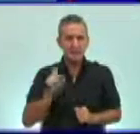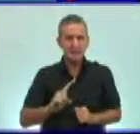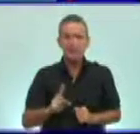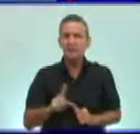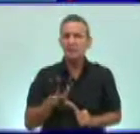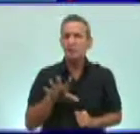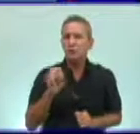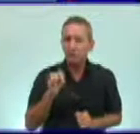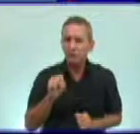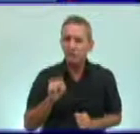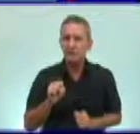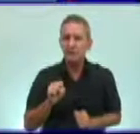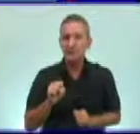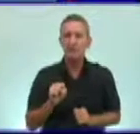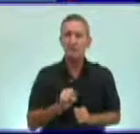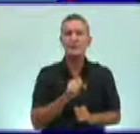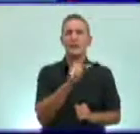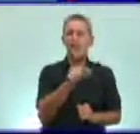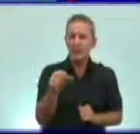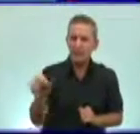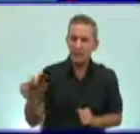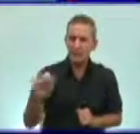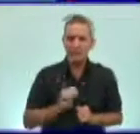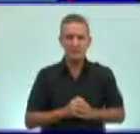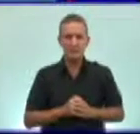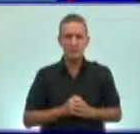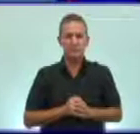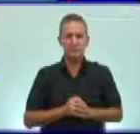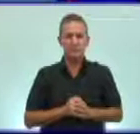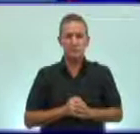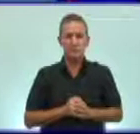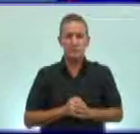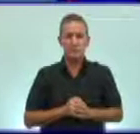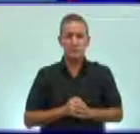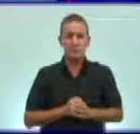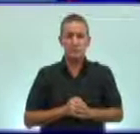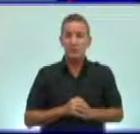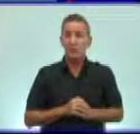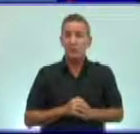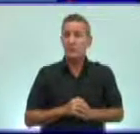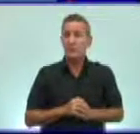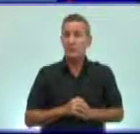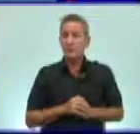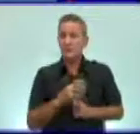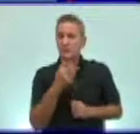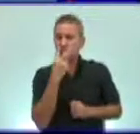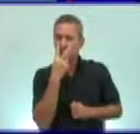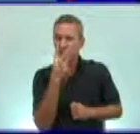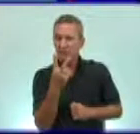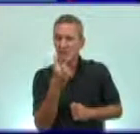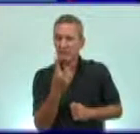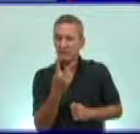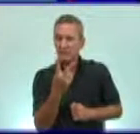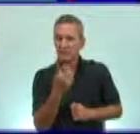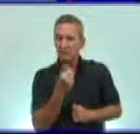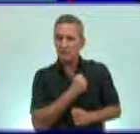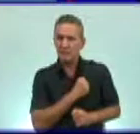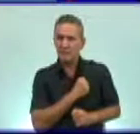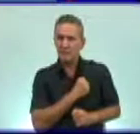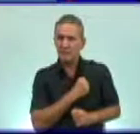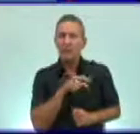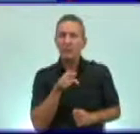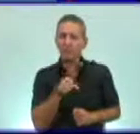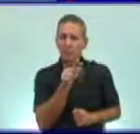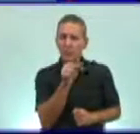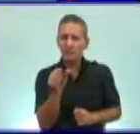las personalidades, ni tampoco aquellas apreciaciones que se tienen sobre esa figura histórica. Por eso,